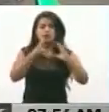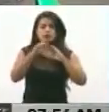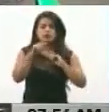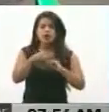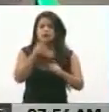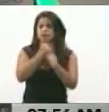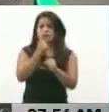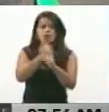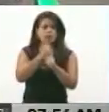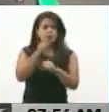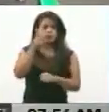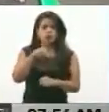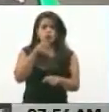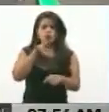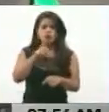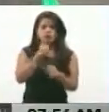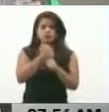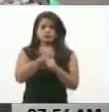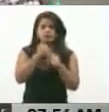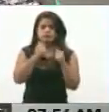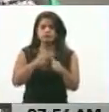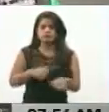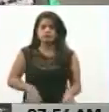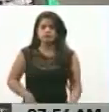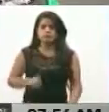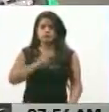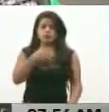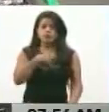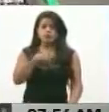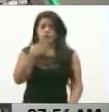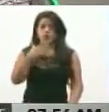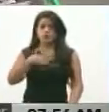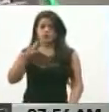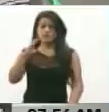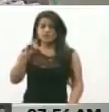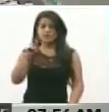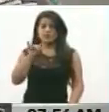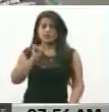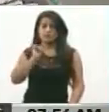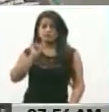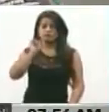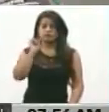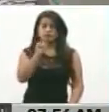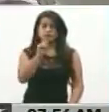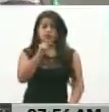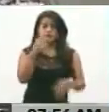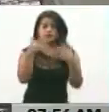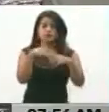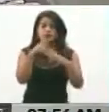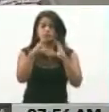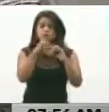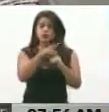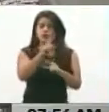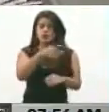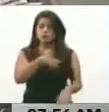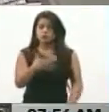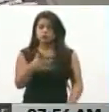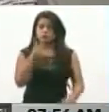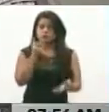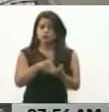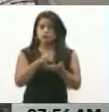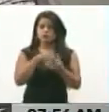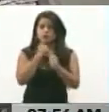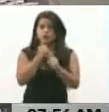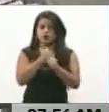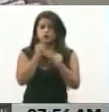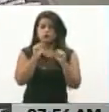verdad trabajamos de la mano. Entonces no podemos, desde el CENDI, por ejemplo, acusar a las empresas de telecomunicaciones. Ellas están ahí con nosotros, ellos